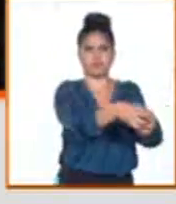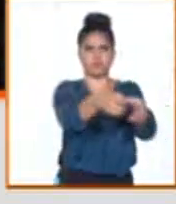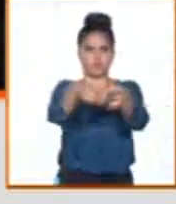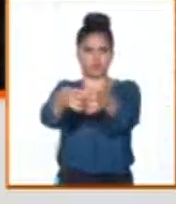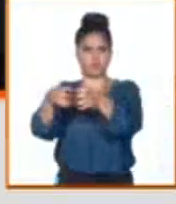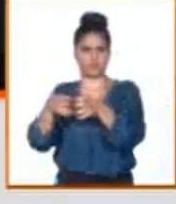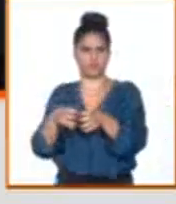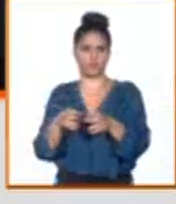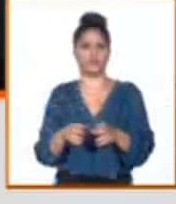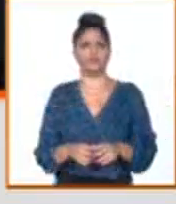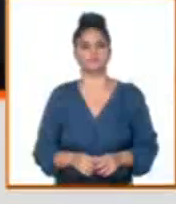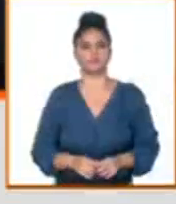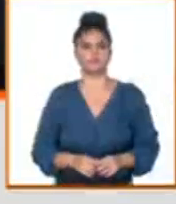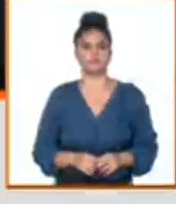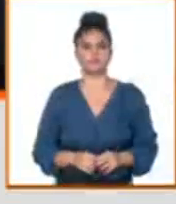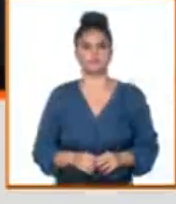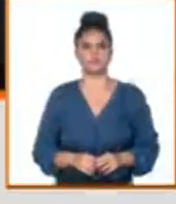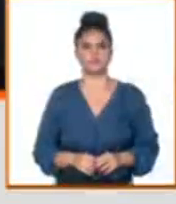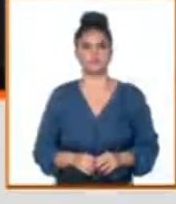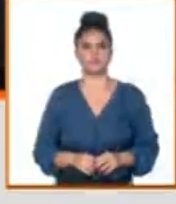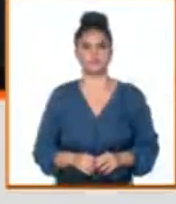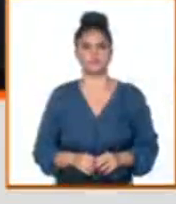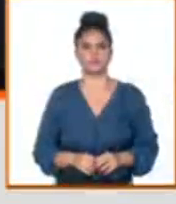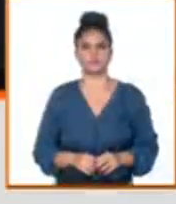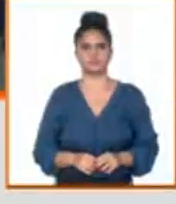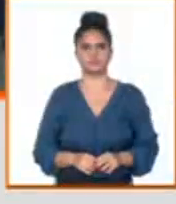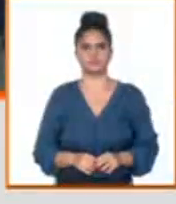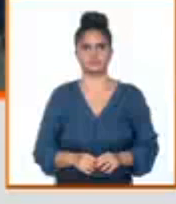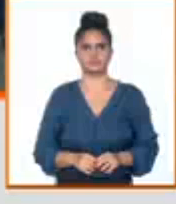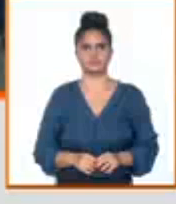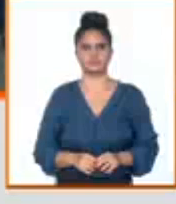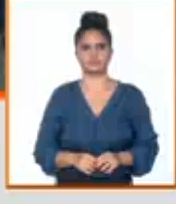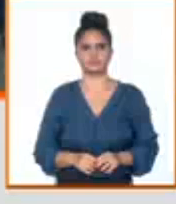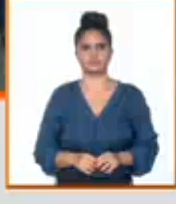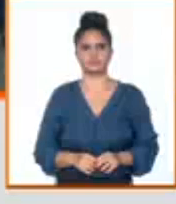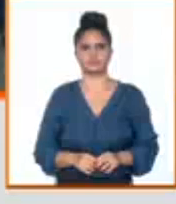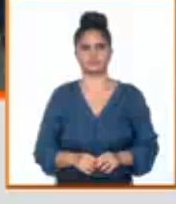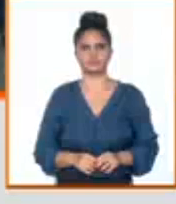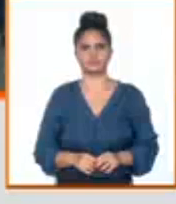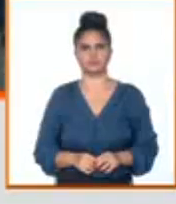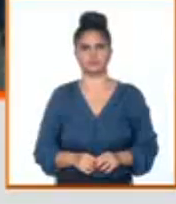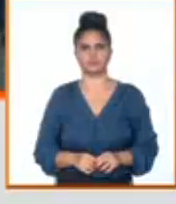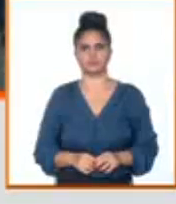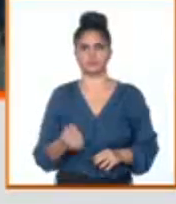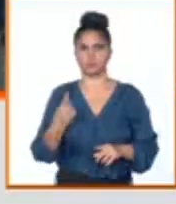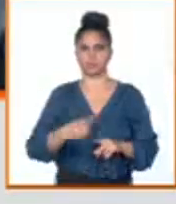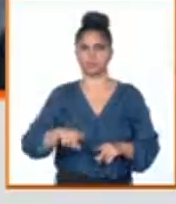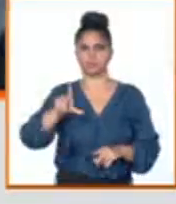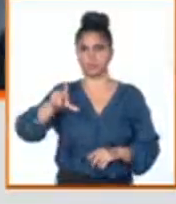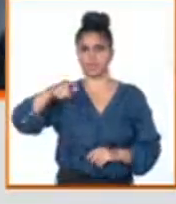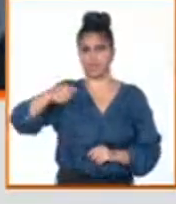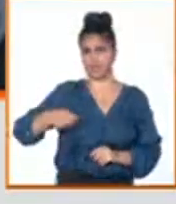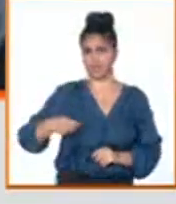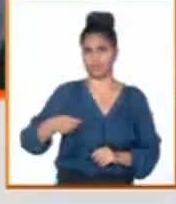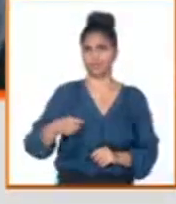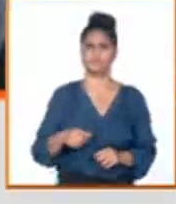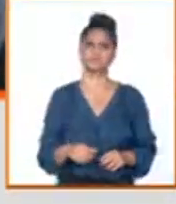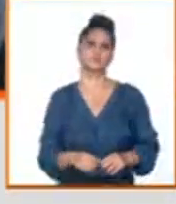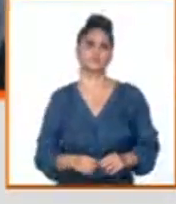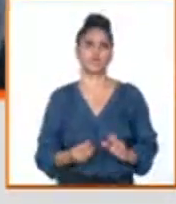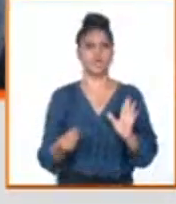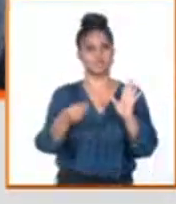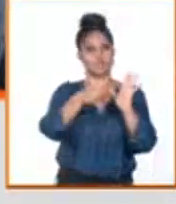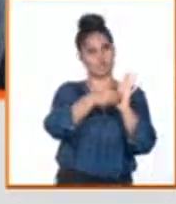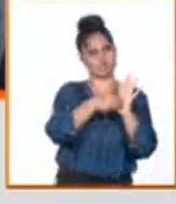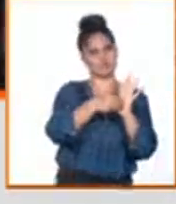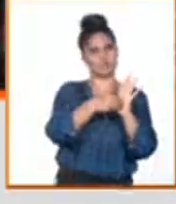es importante. Ahora, la ley, además de reconocer esto, establece que en